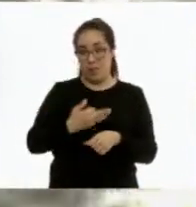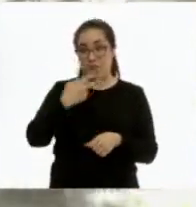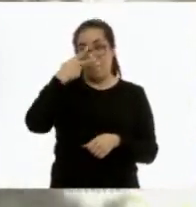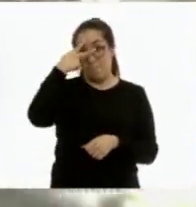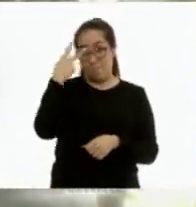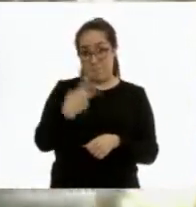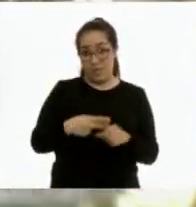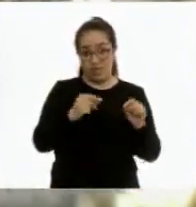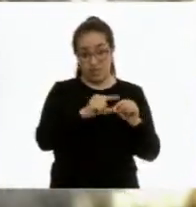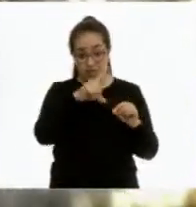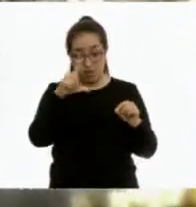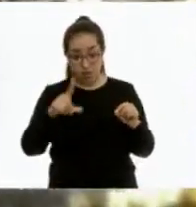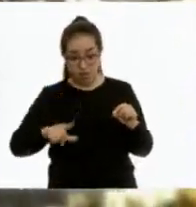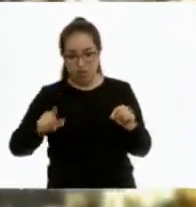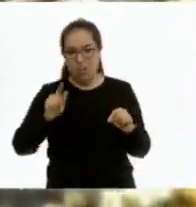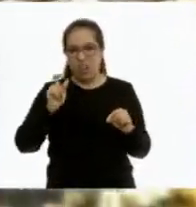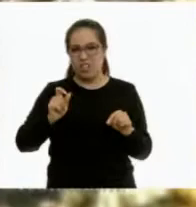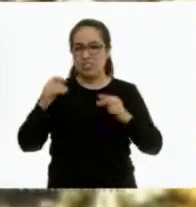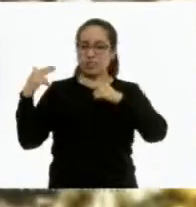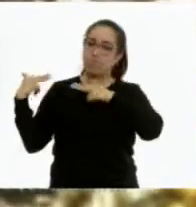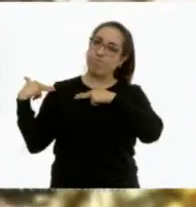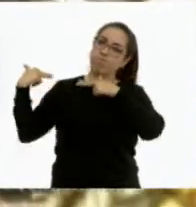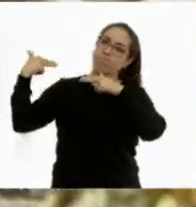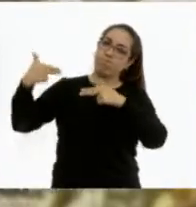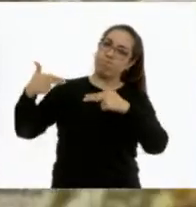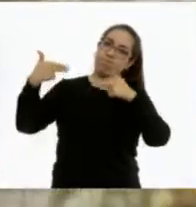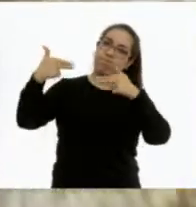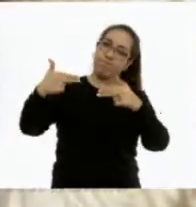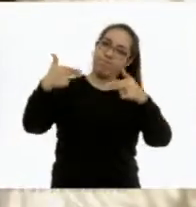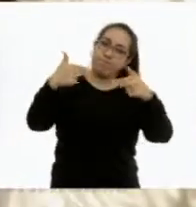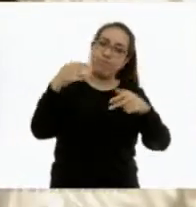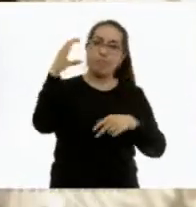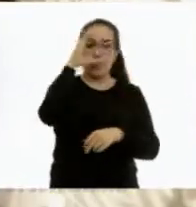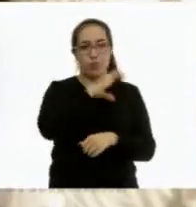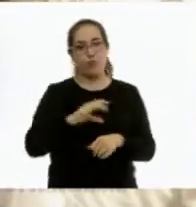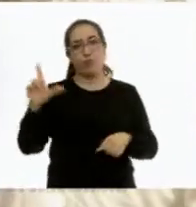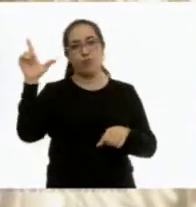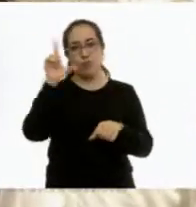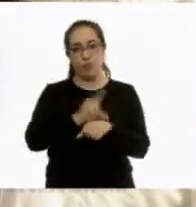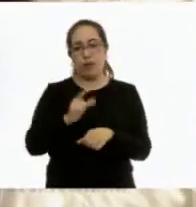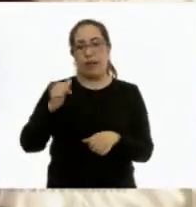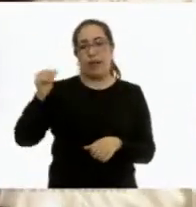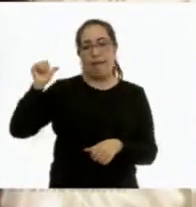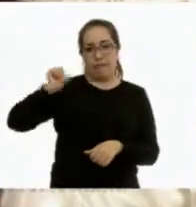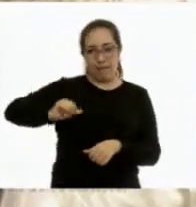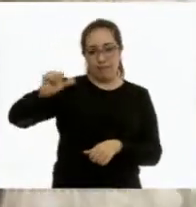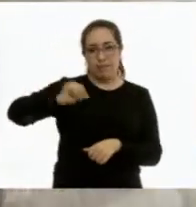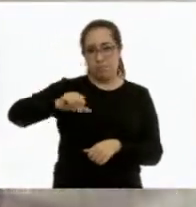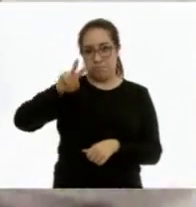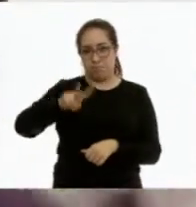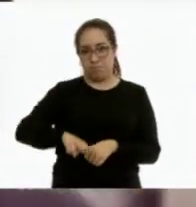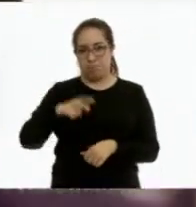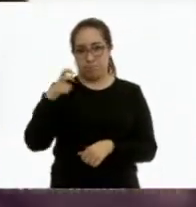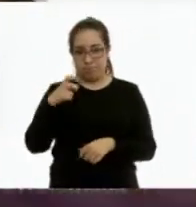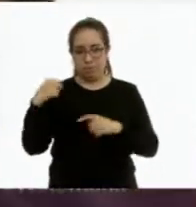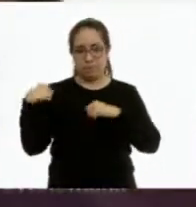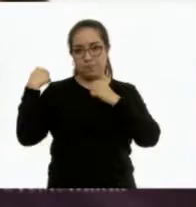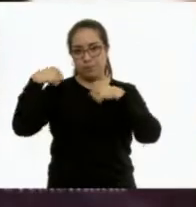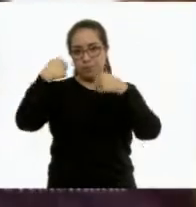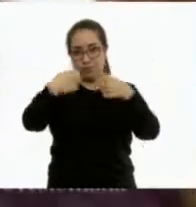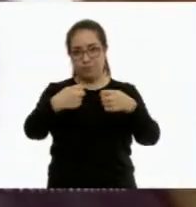producto de ese legado prehispánico y muchos de sus rasgos culturales son herencia de esa tradición milenaria.